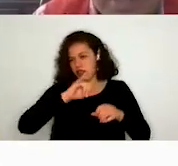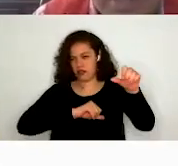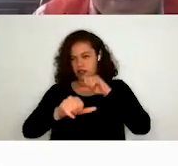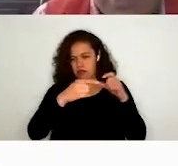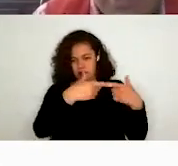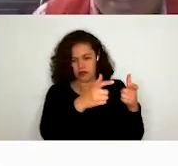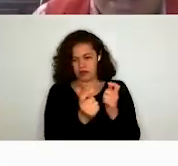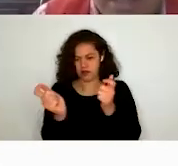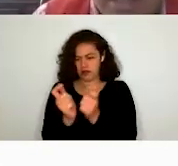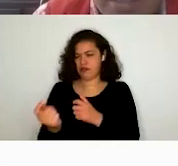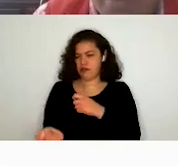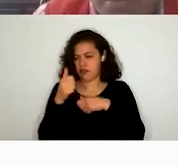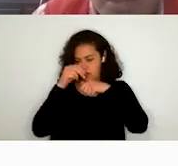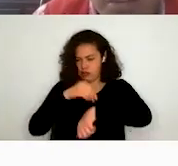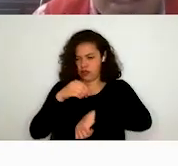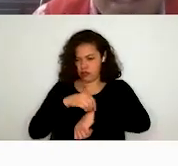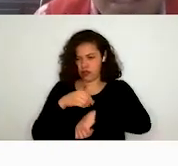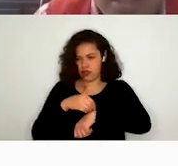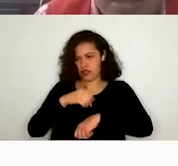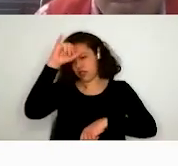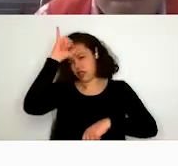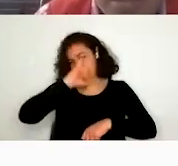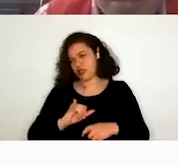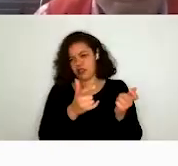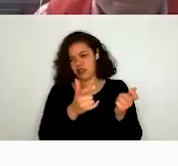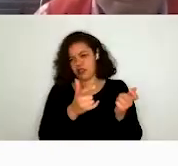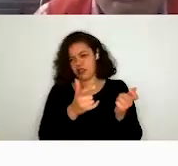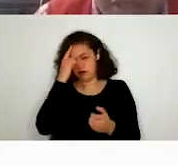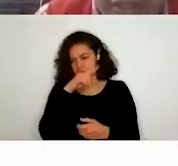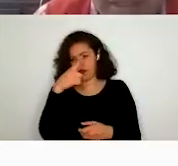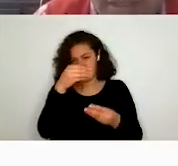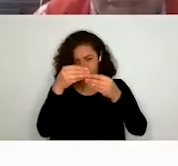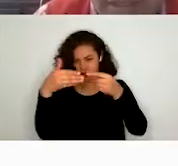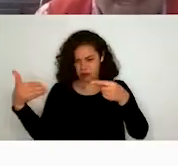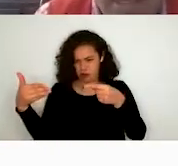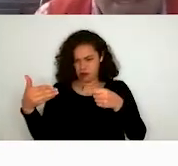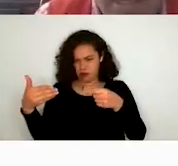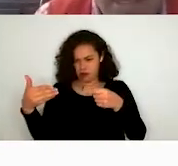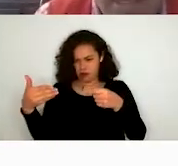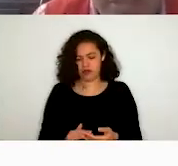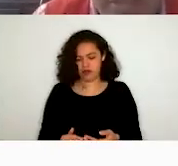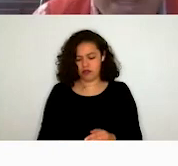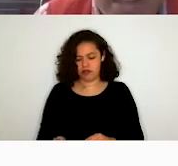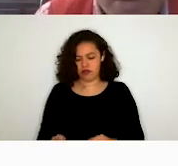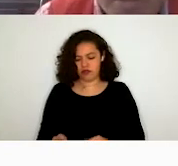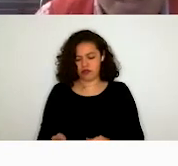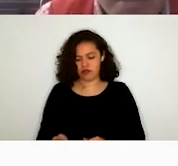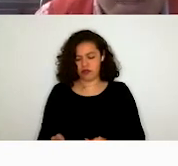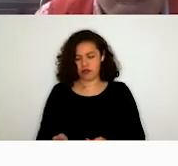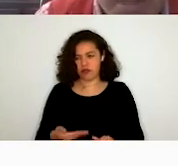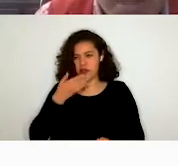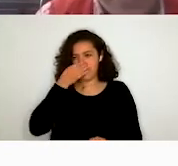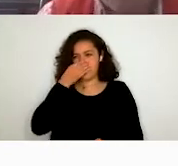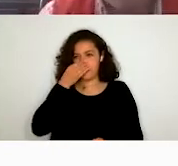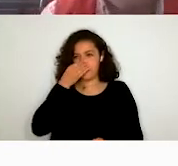brigadistas, del jefe de brigada de prevención y combate de incendios, con sus respectivos brigadistas, del jefe de brigada de evacuación y